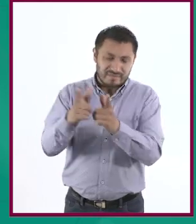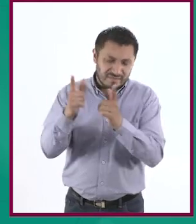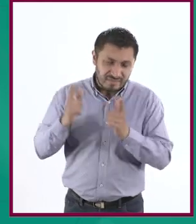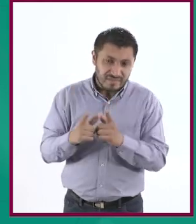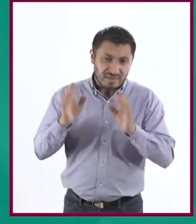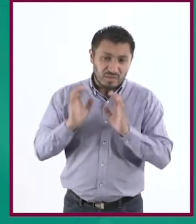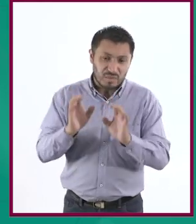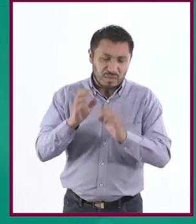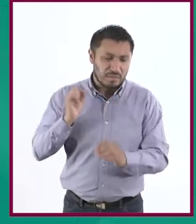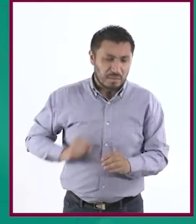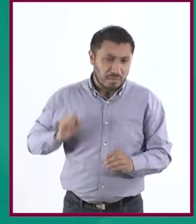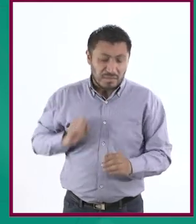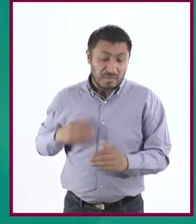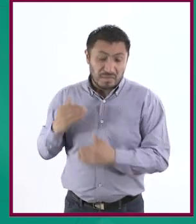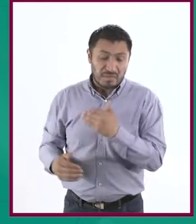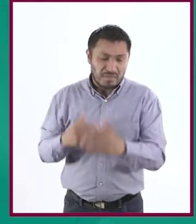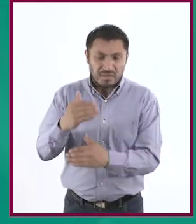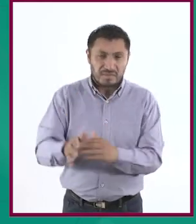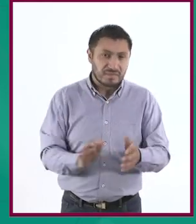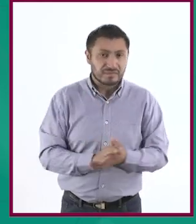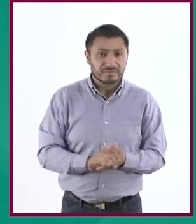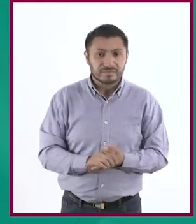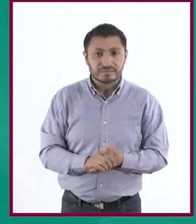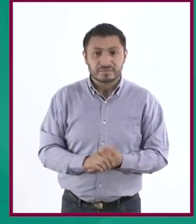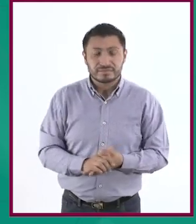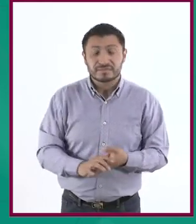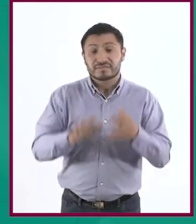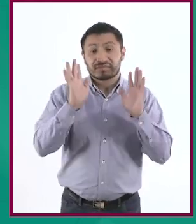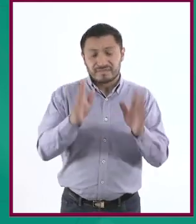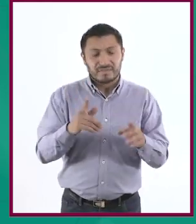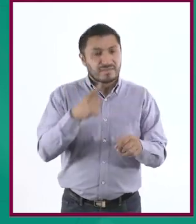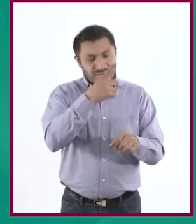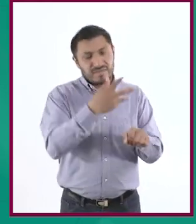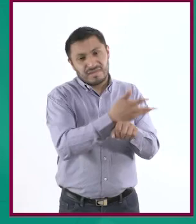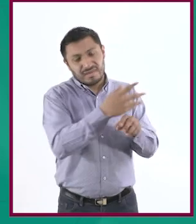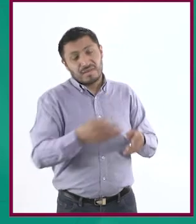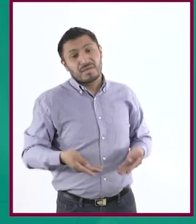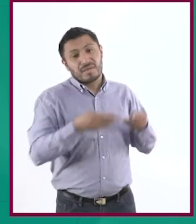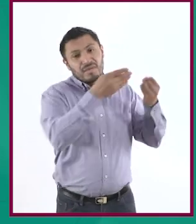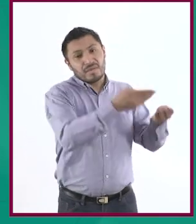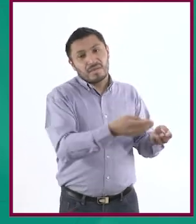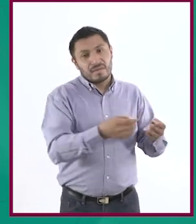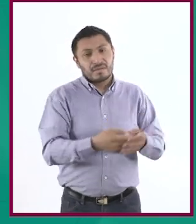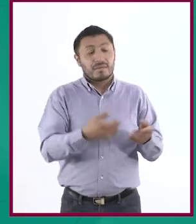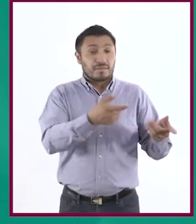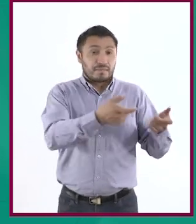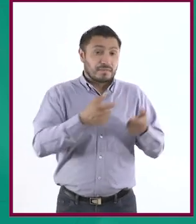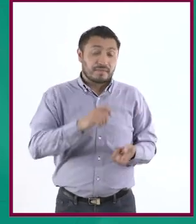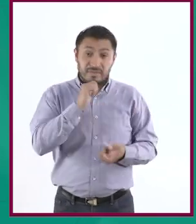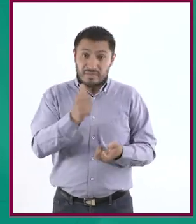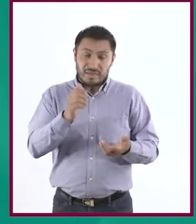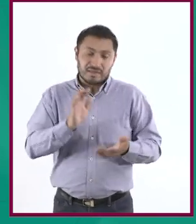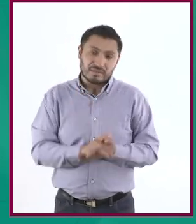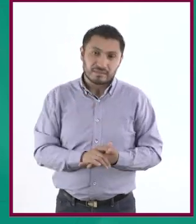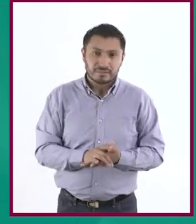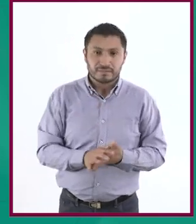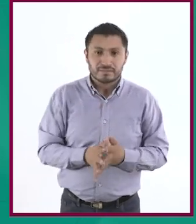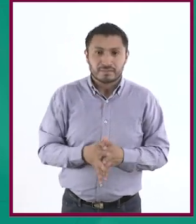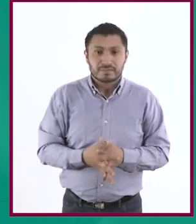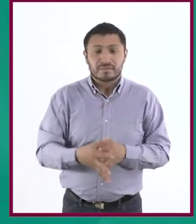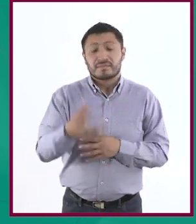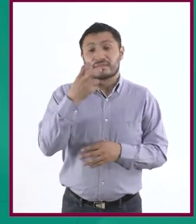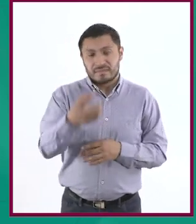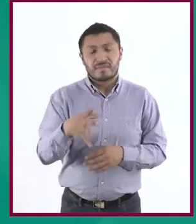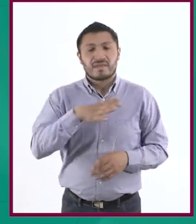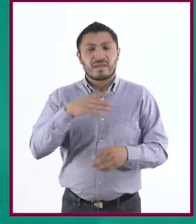por siglos, ¿no? Ya se lo llevó una empresa, ya está en Estados Unidos, no compensaron nada. Entonces, ¿sabes? La razón,